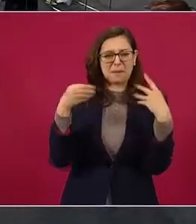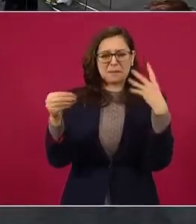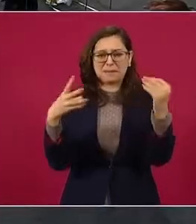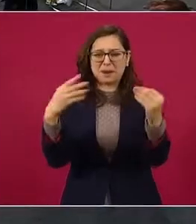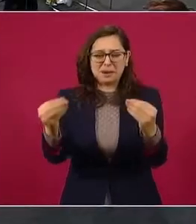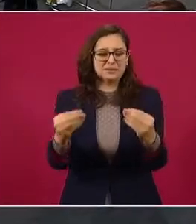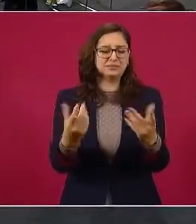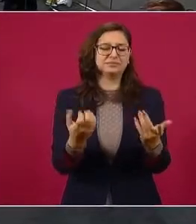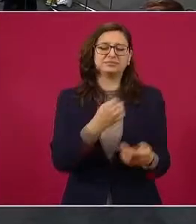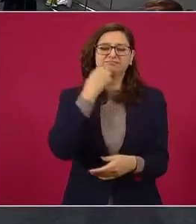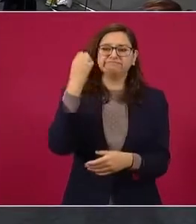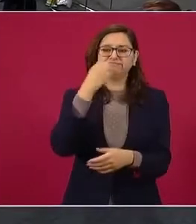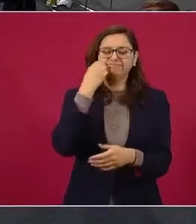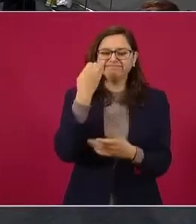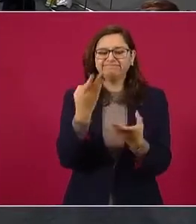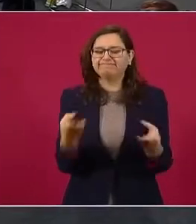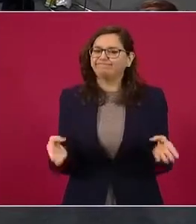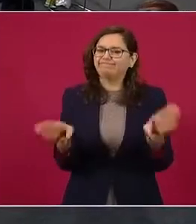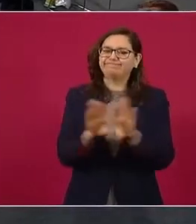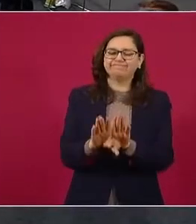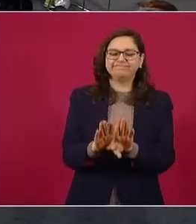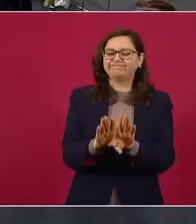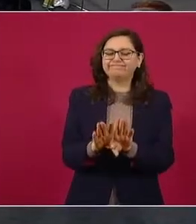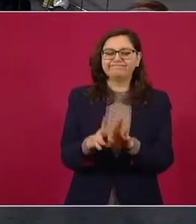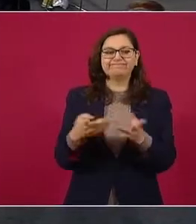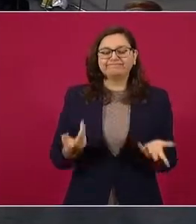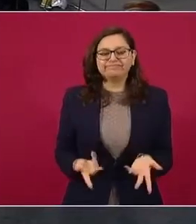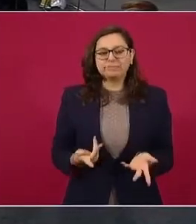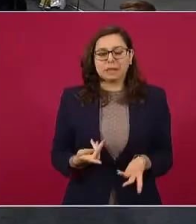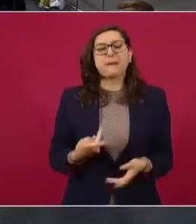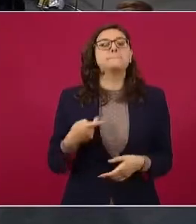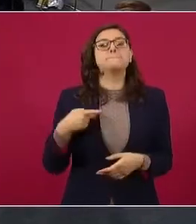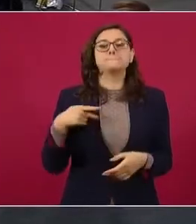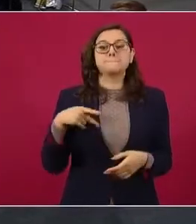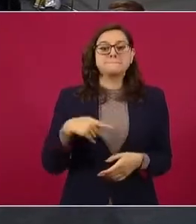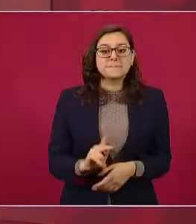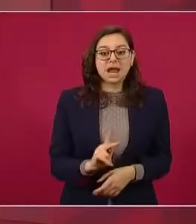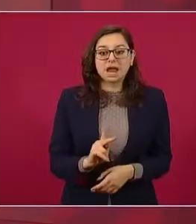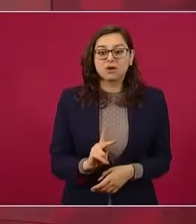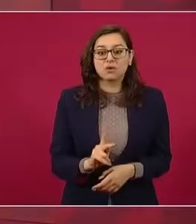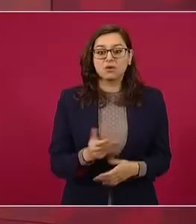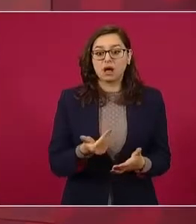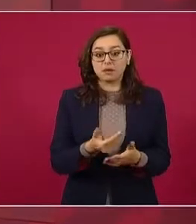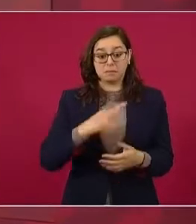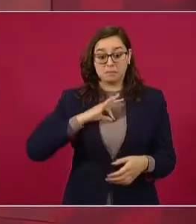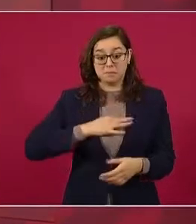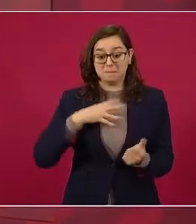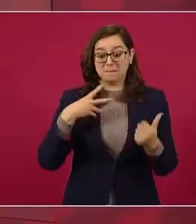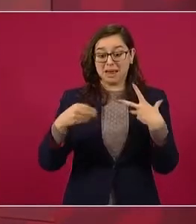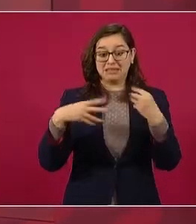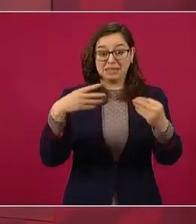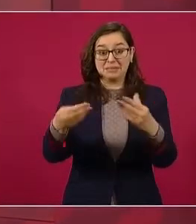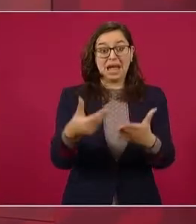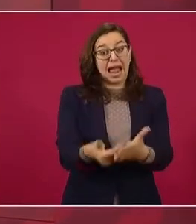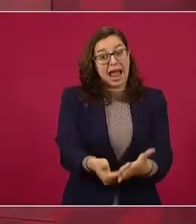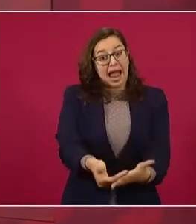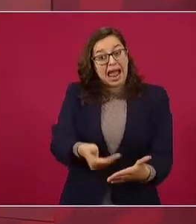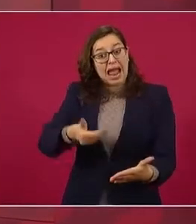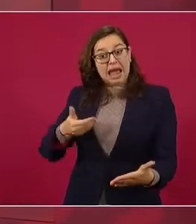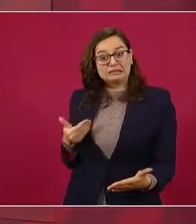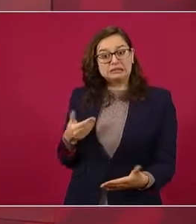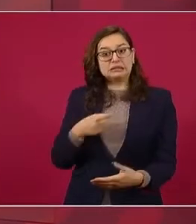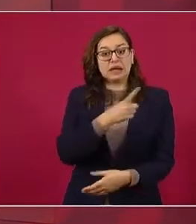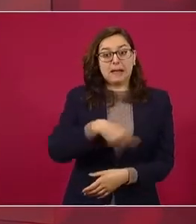detener la educación presencial, pero antes de la pandemia ni un día dejaron